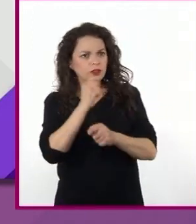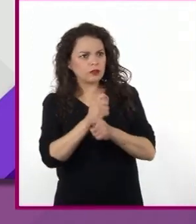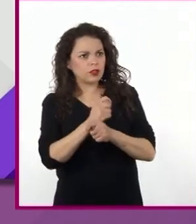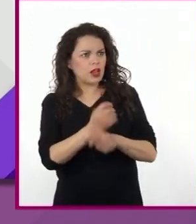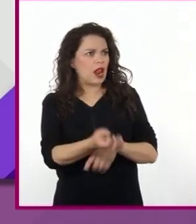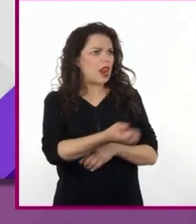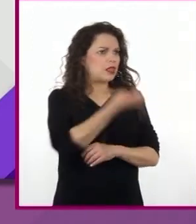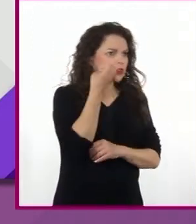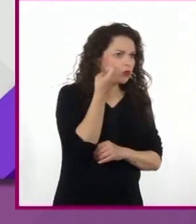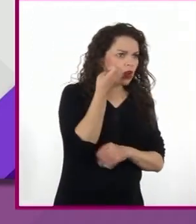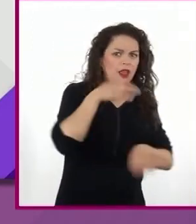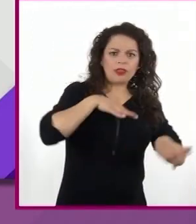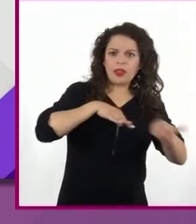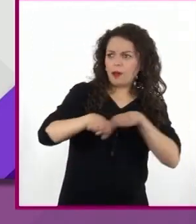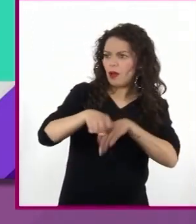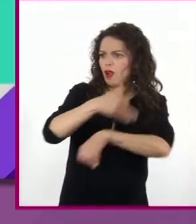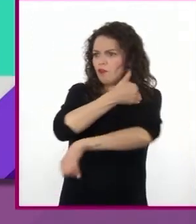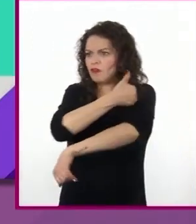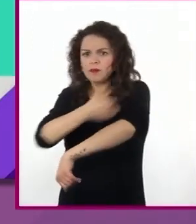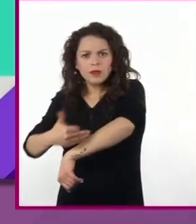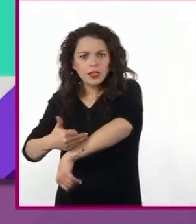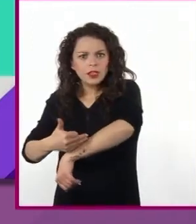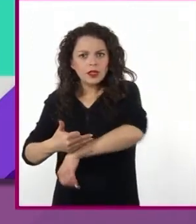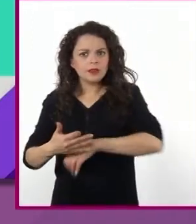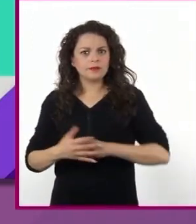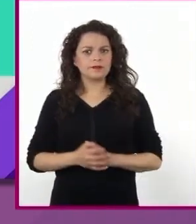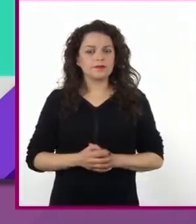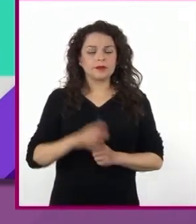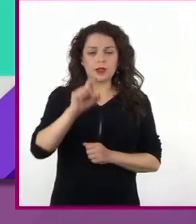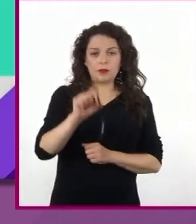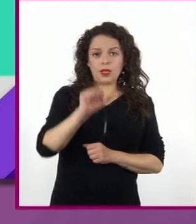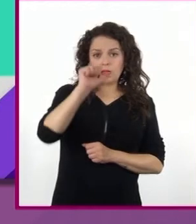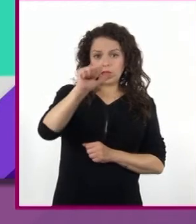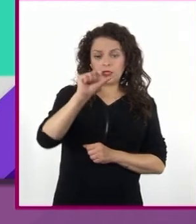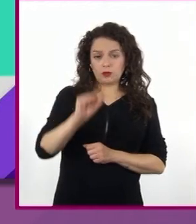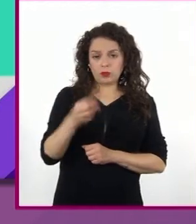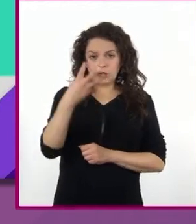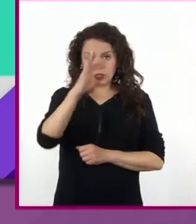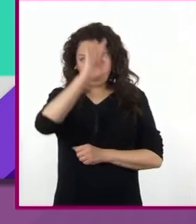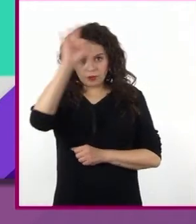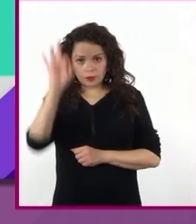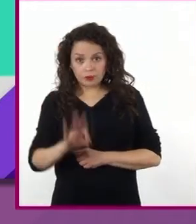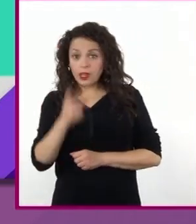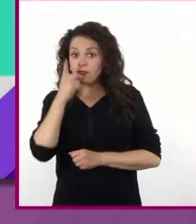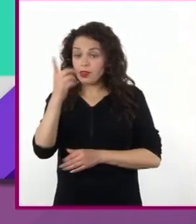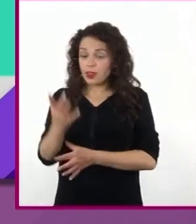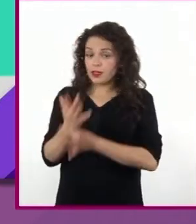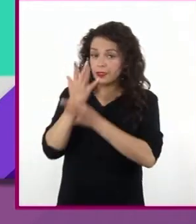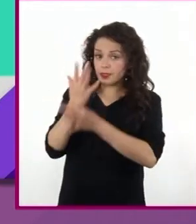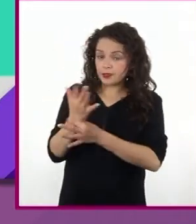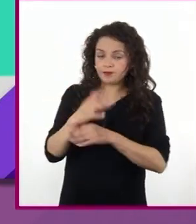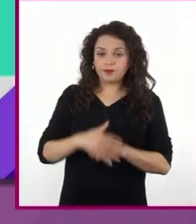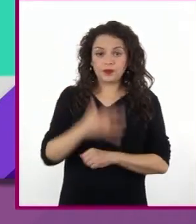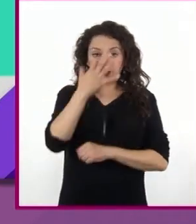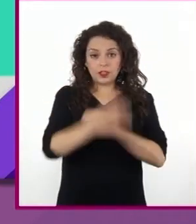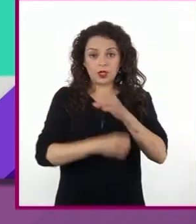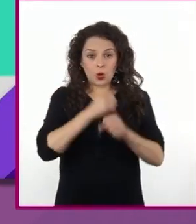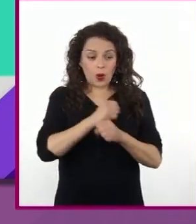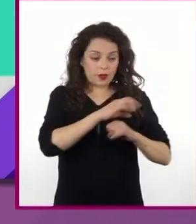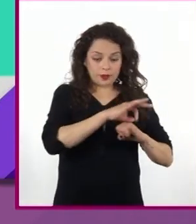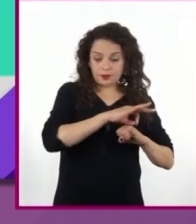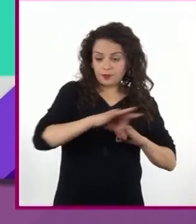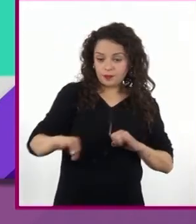el trabajo o la familia. En tanto, el 26,3% mencionó que en los últimos 5 años,